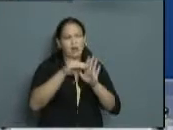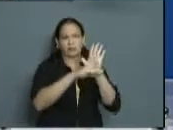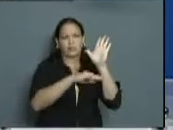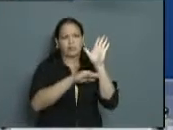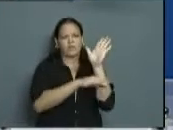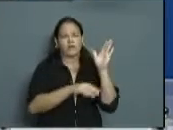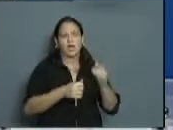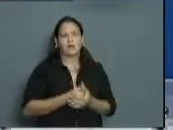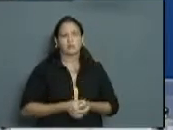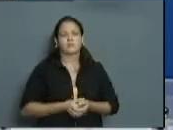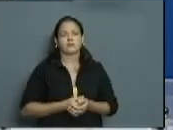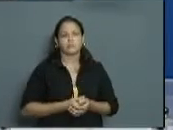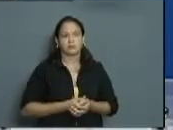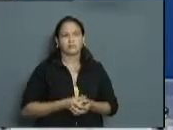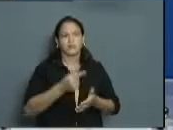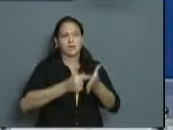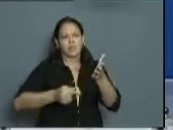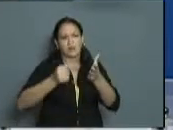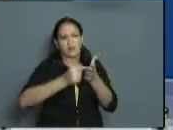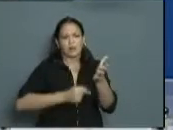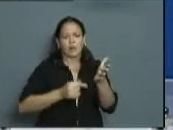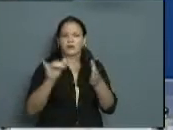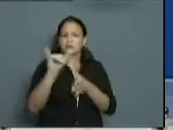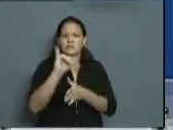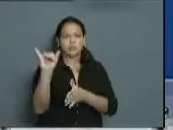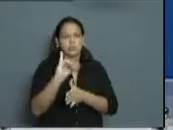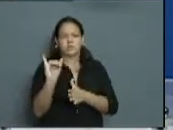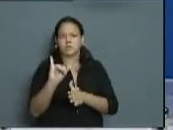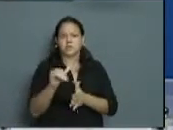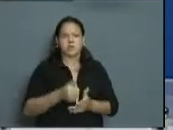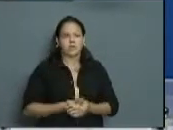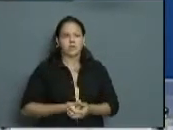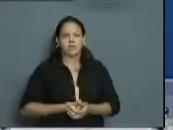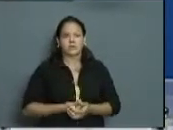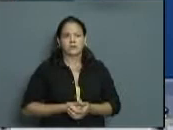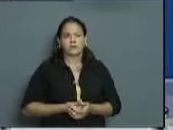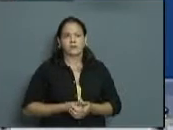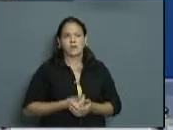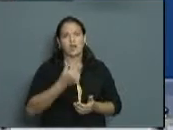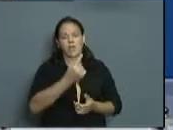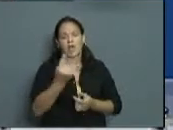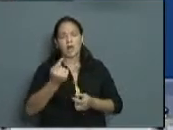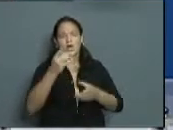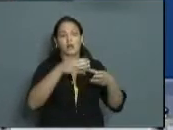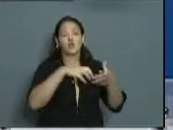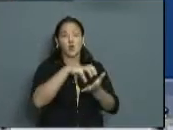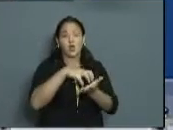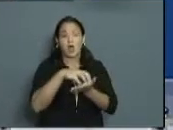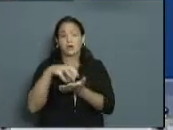o protocolo que hicimos con la Abdala en los primeros grupos vacunales. Es decir, en cada lugar habrá un